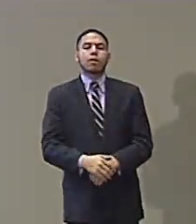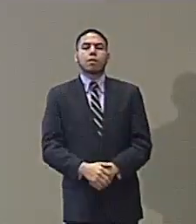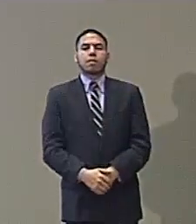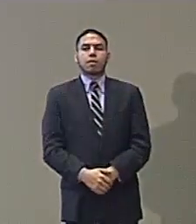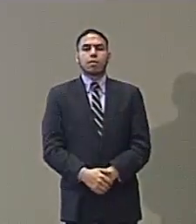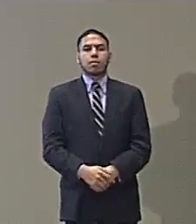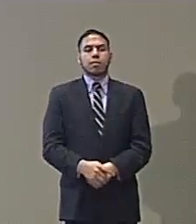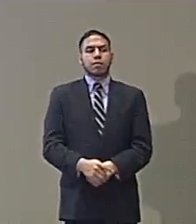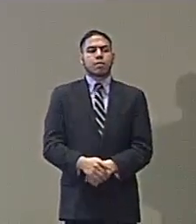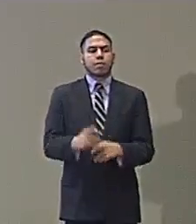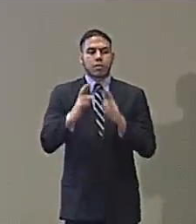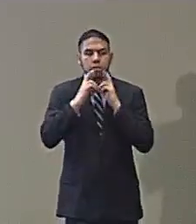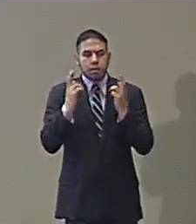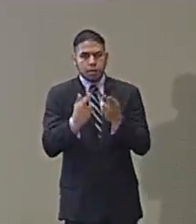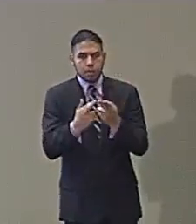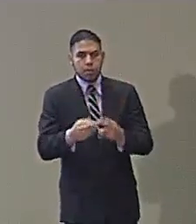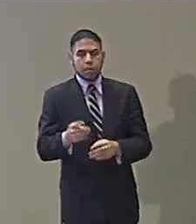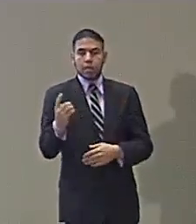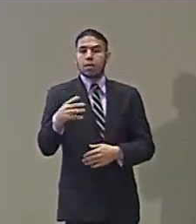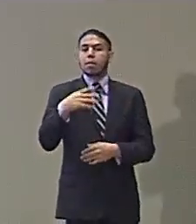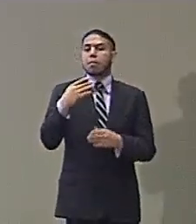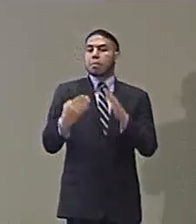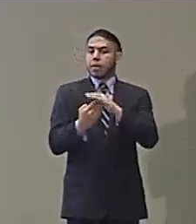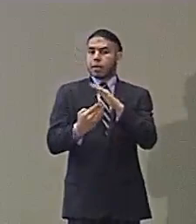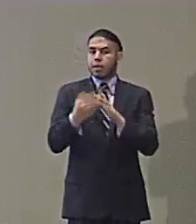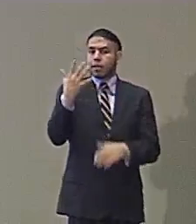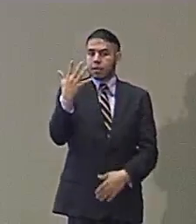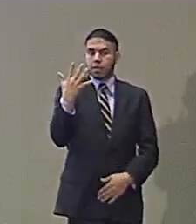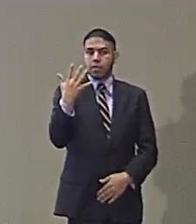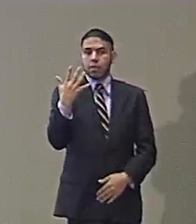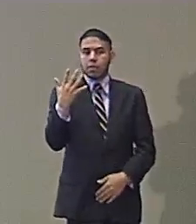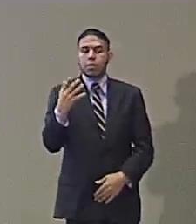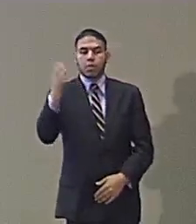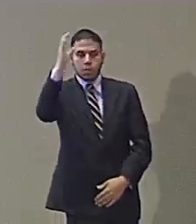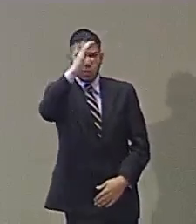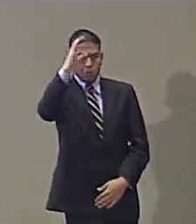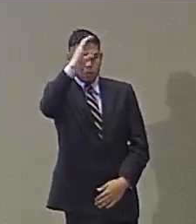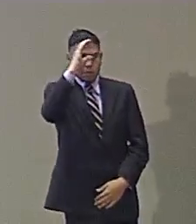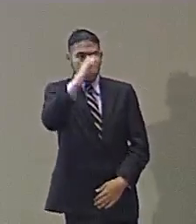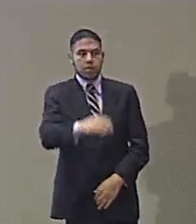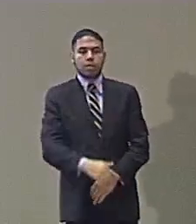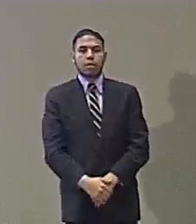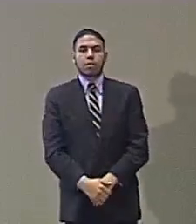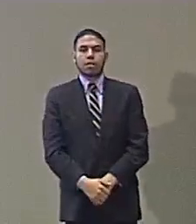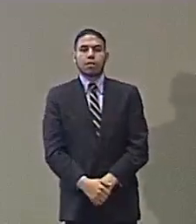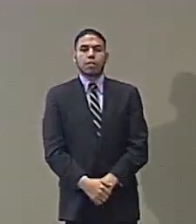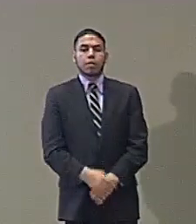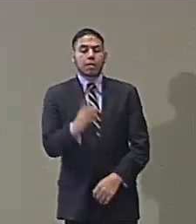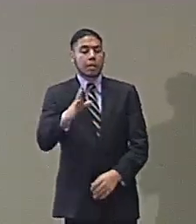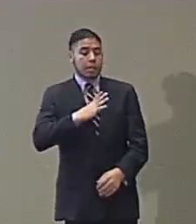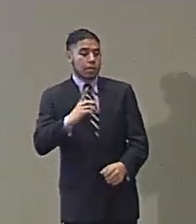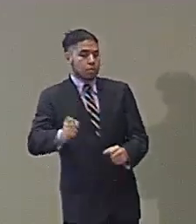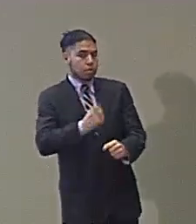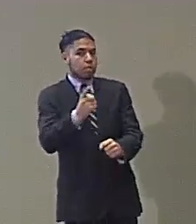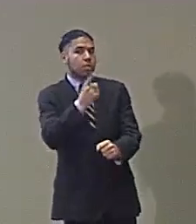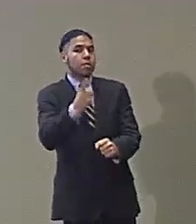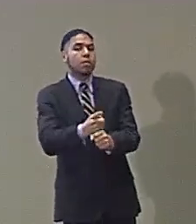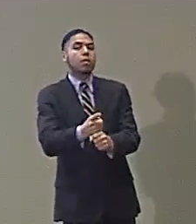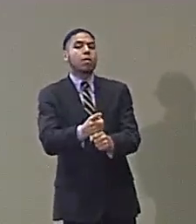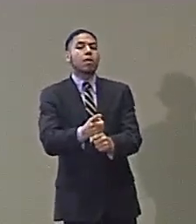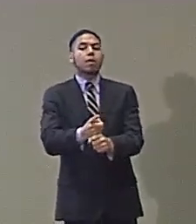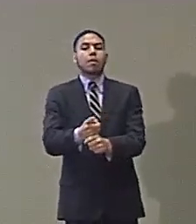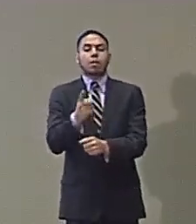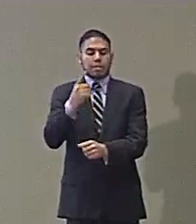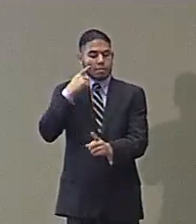turismo cultural estos cinco temas responden a retos y oportunidades específicos pero